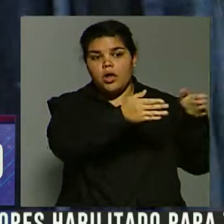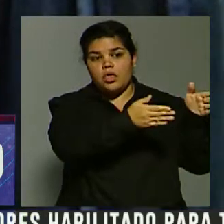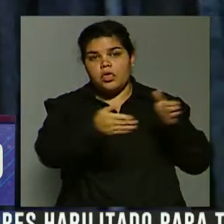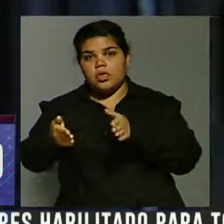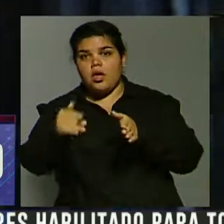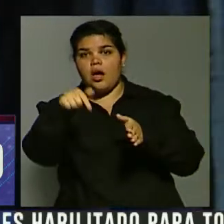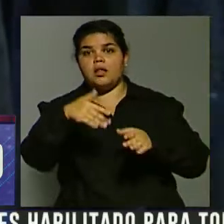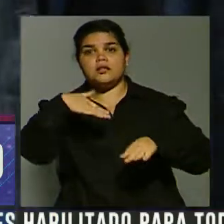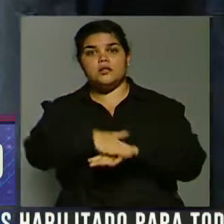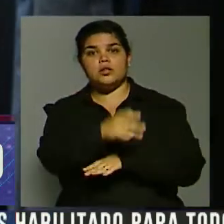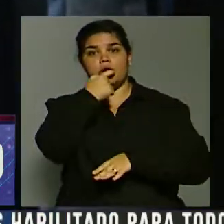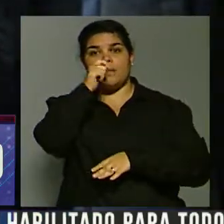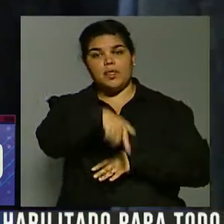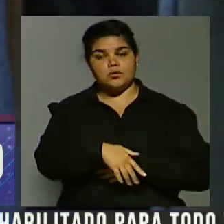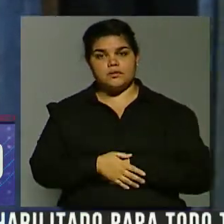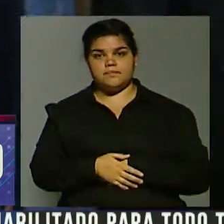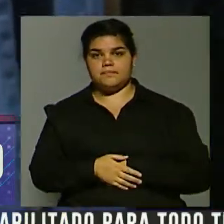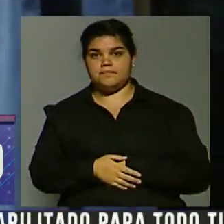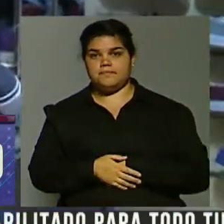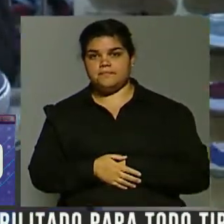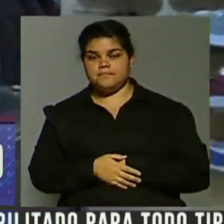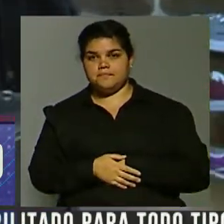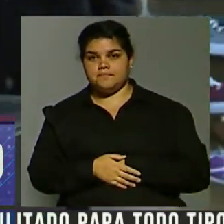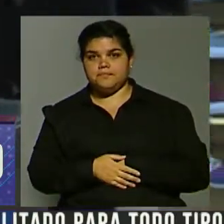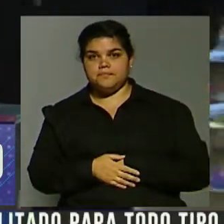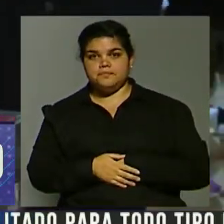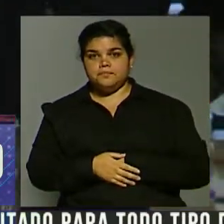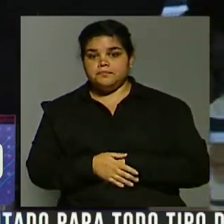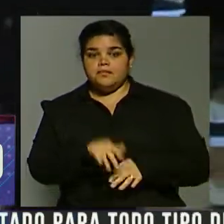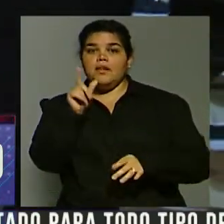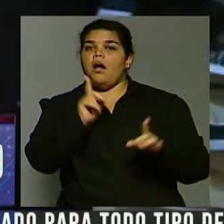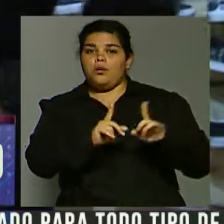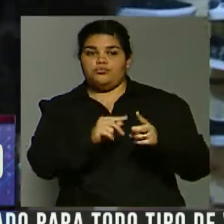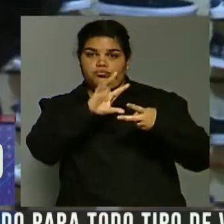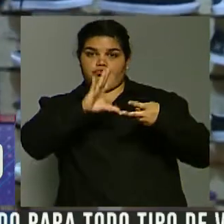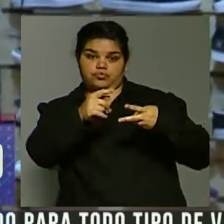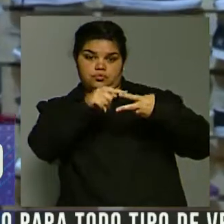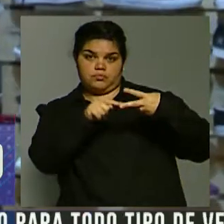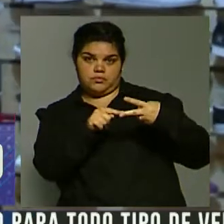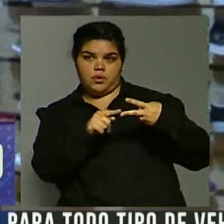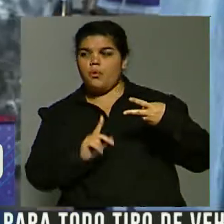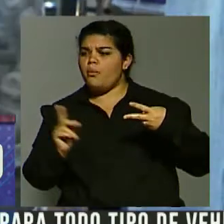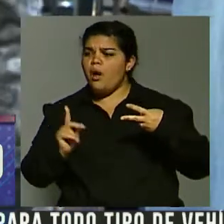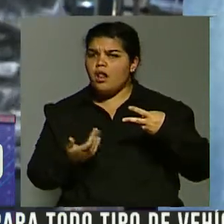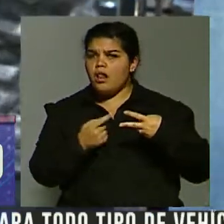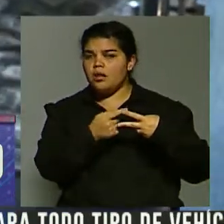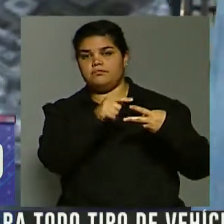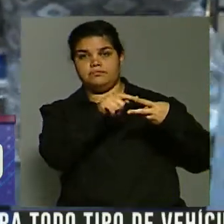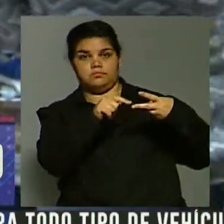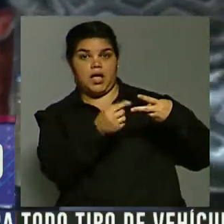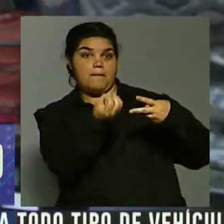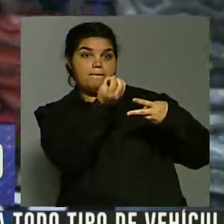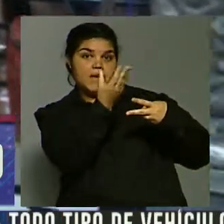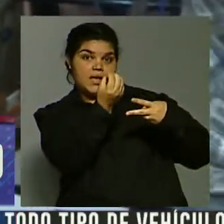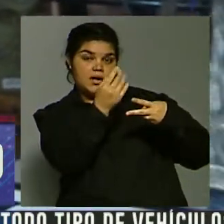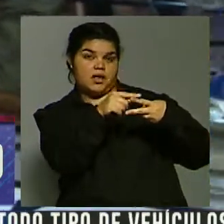en el microcentro de la provincia de Mendoza. Dentro de las posibilidades hay dos. ¿Sí? Sí, ¿cuáles son? Puede ser de mañana,